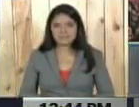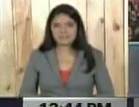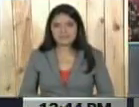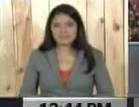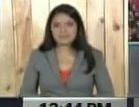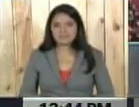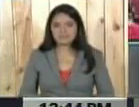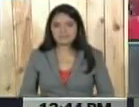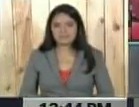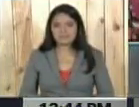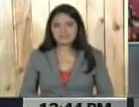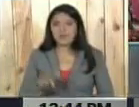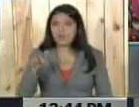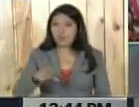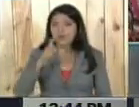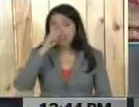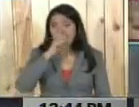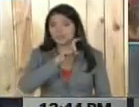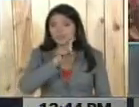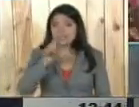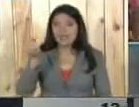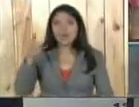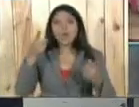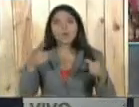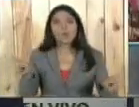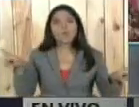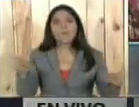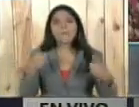un aniversario, cumpleaños